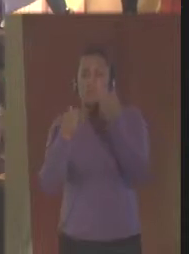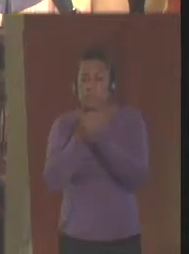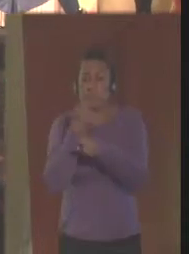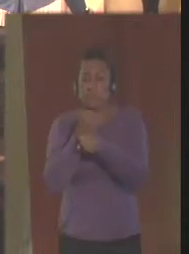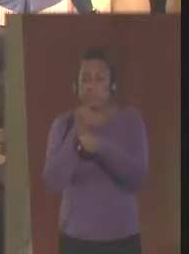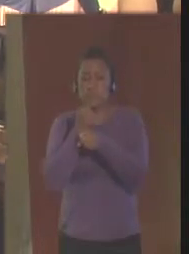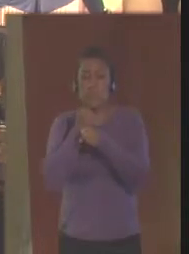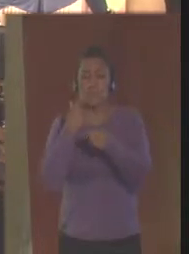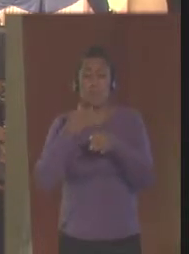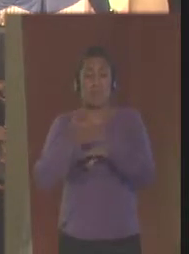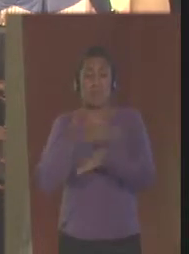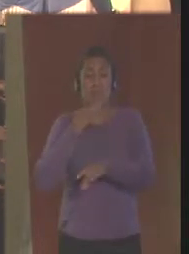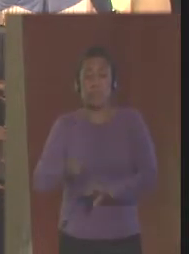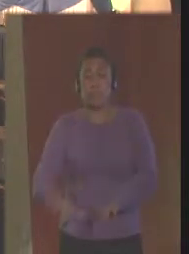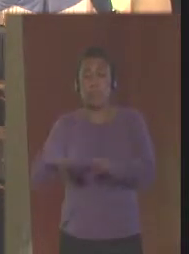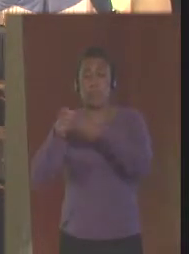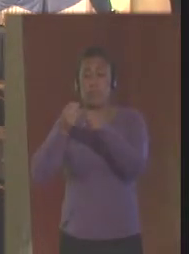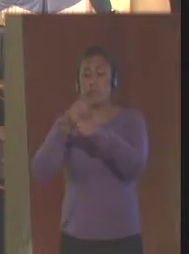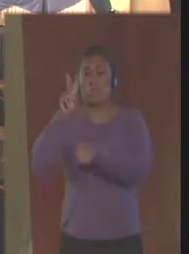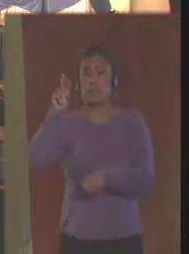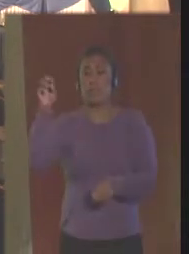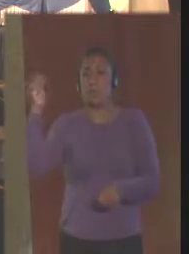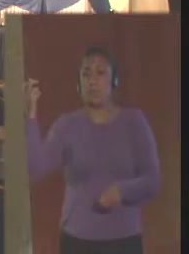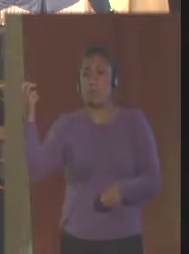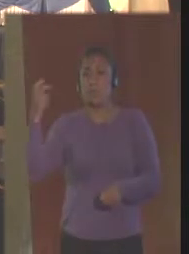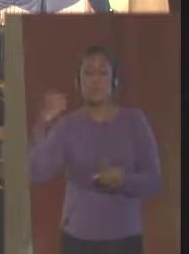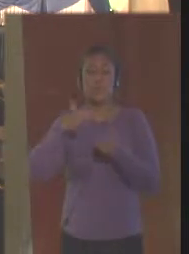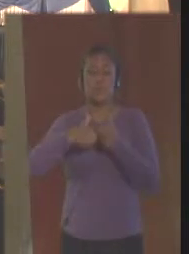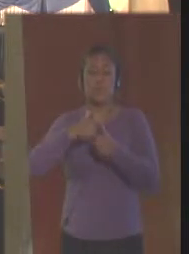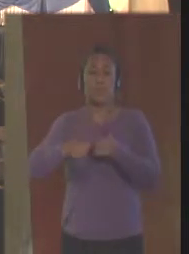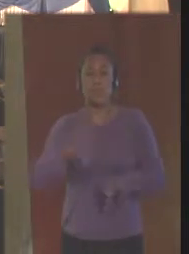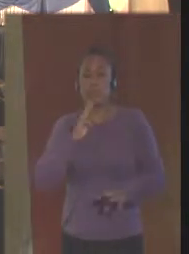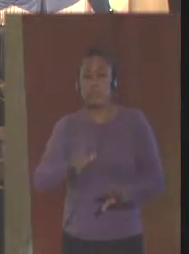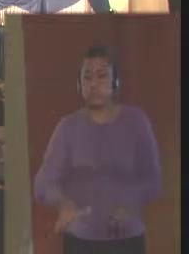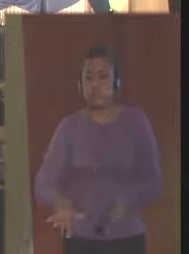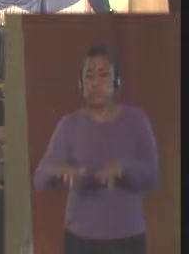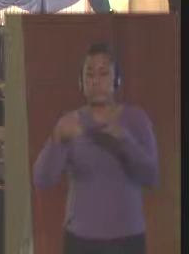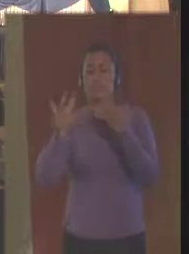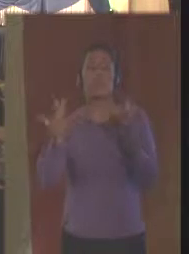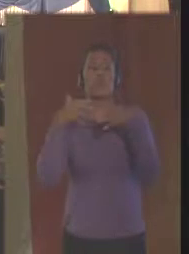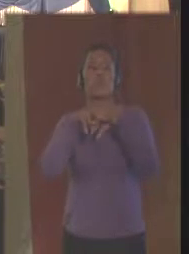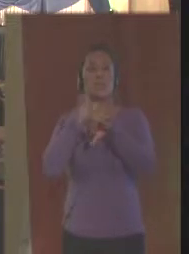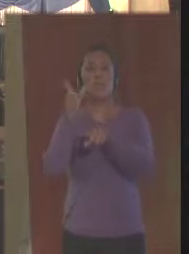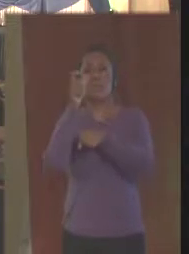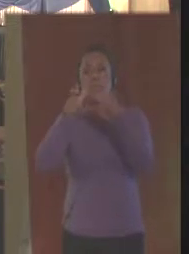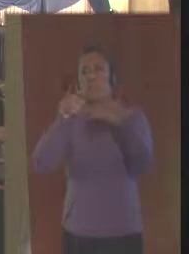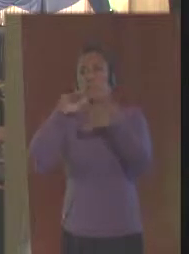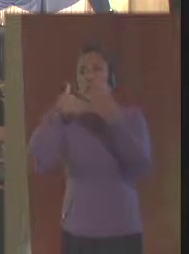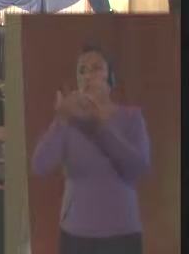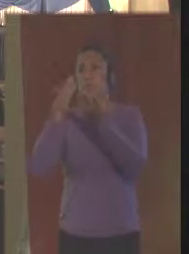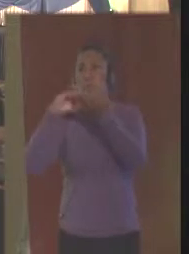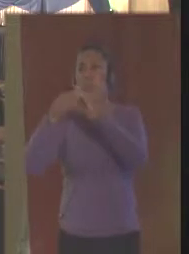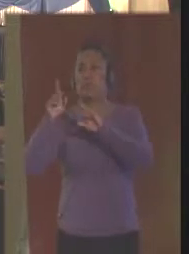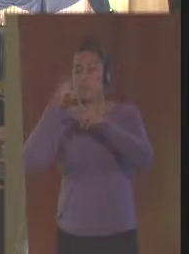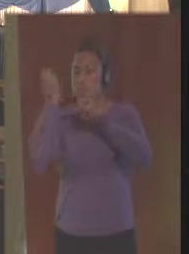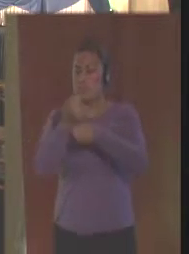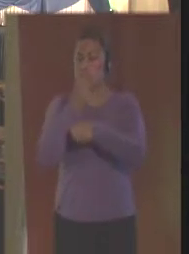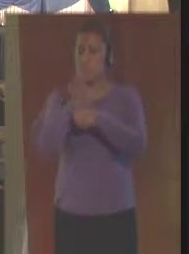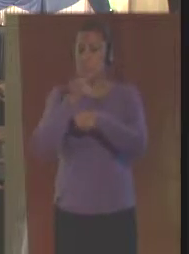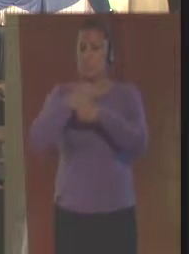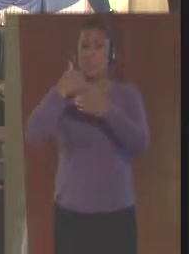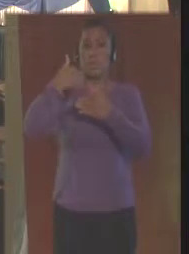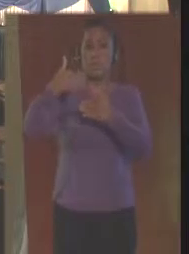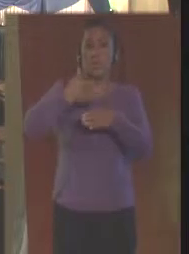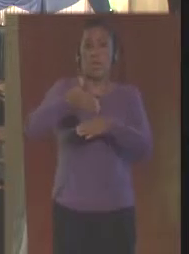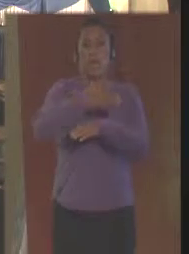de las inundaciones de 2013 y la integración de la comunidad en el establecimiento de sistemas de alerta